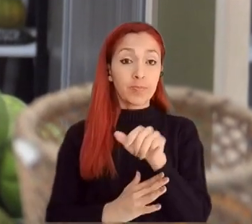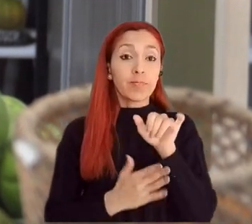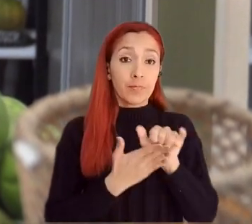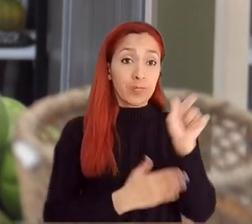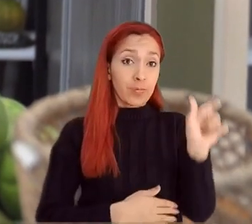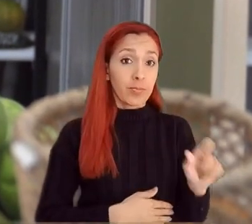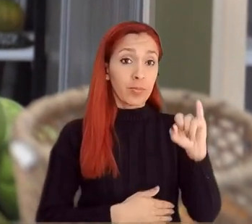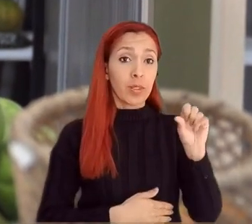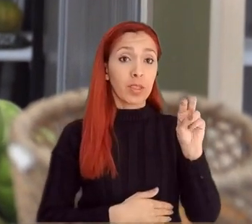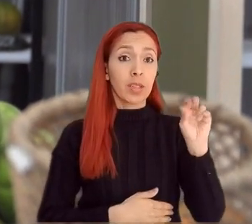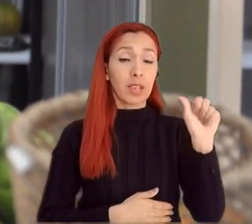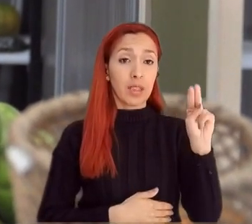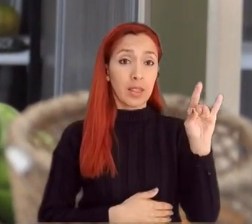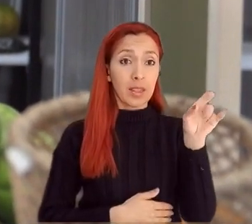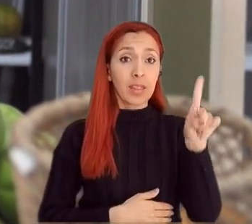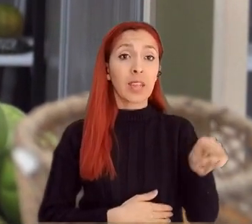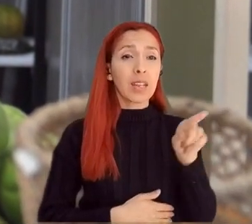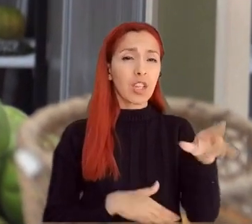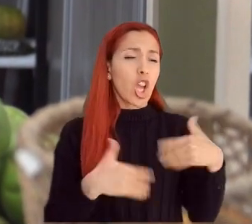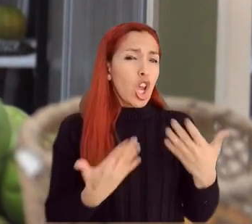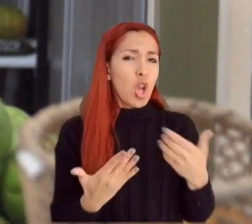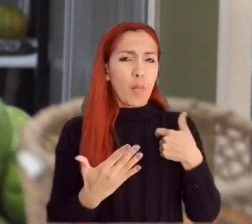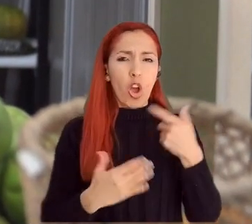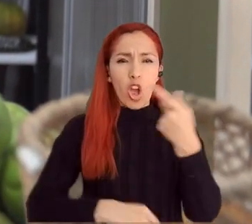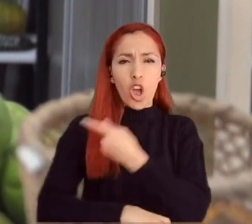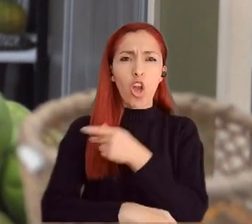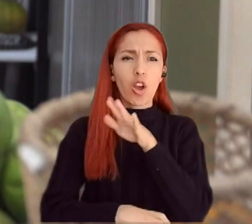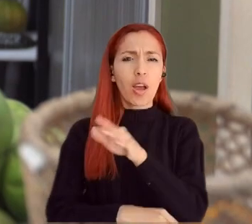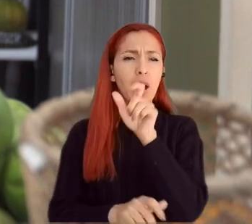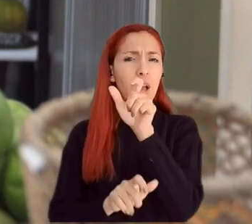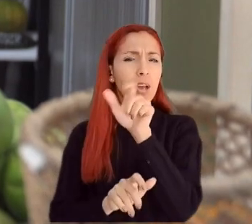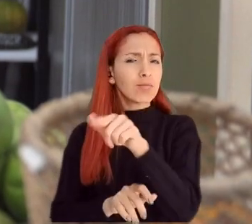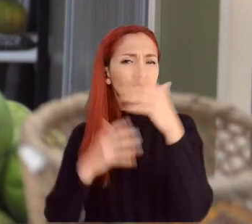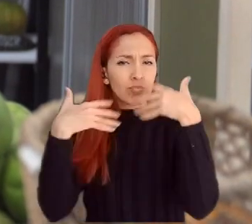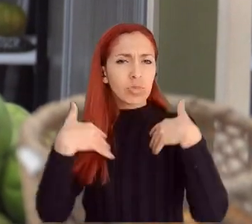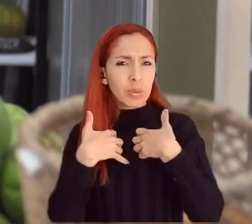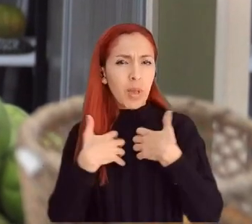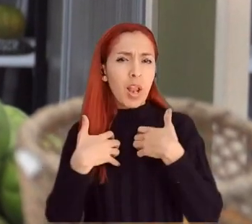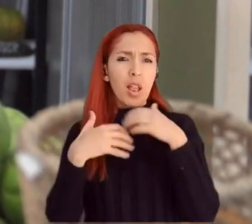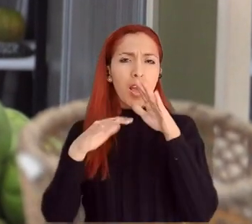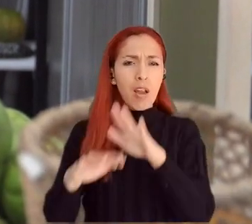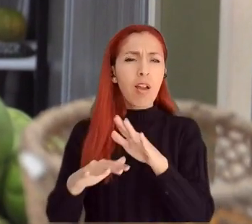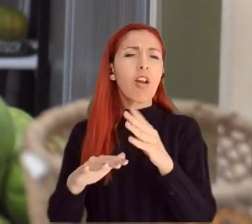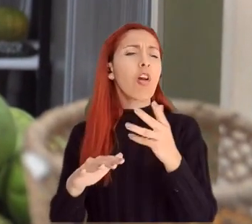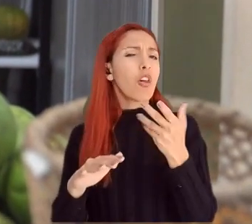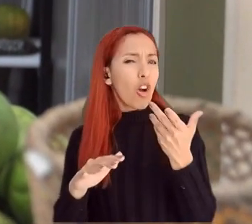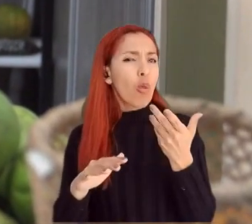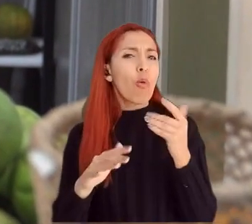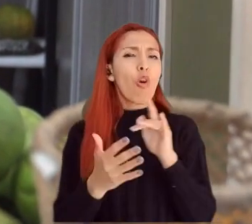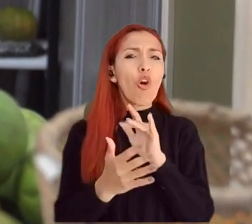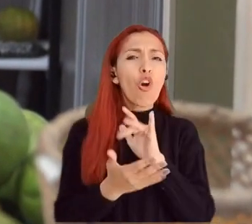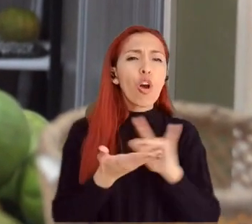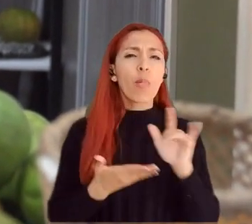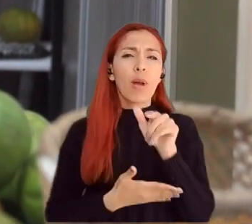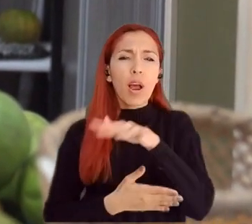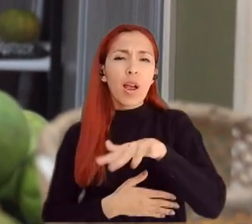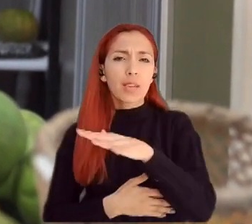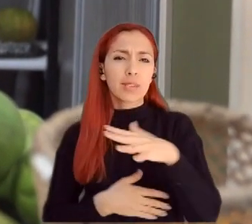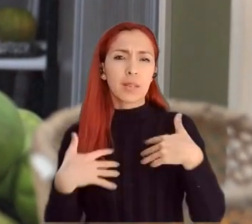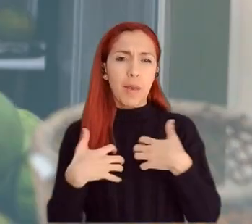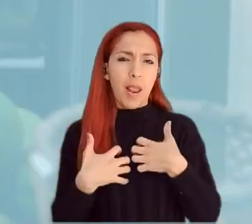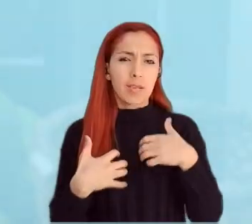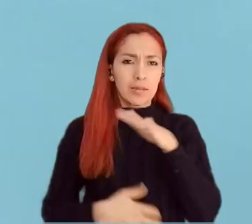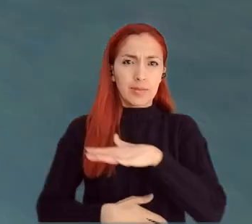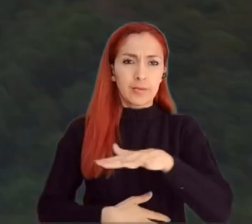para contarnos su experiencia alrededor de la vacunación de los búfalos del predio Montebello, apalancando la sanidad de los animales